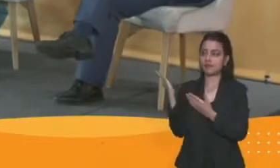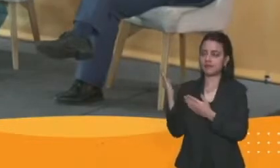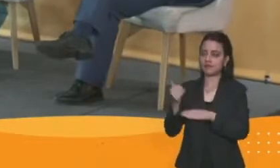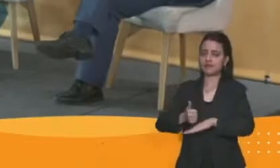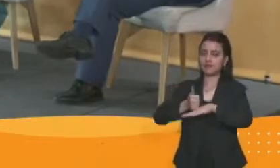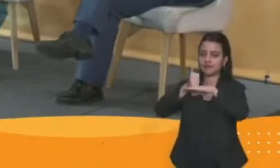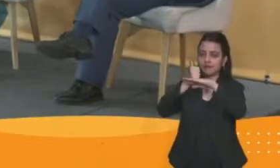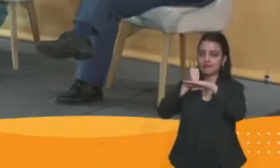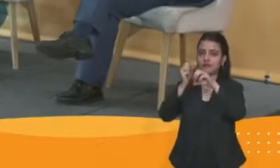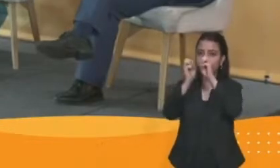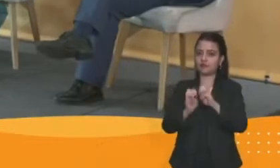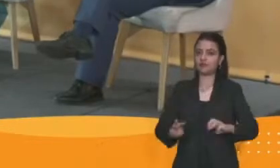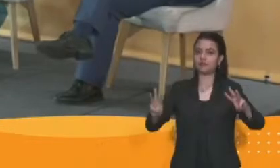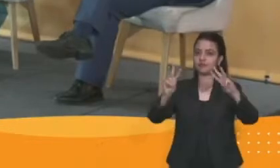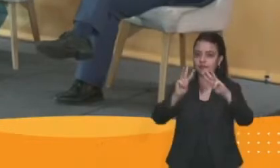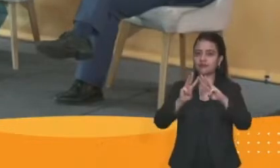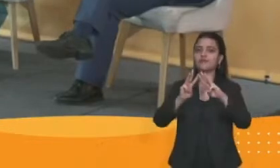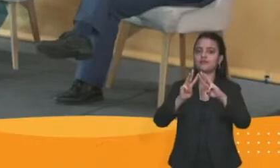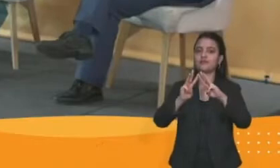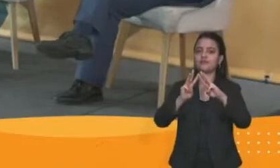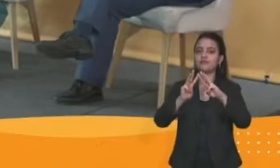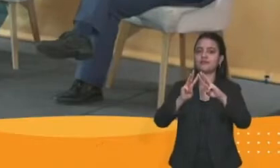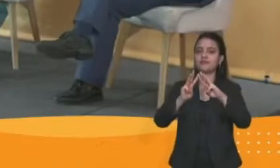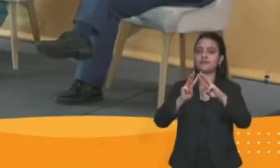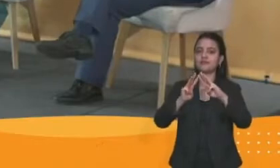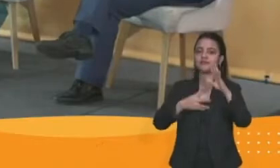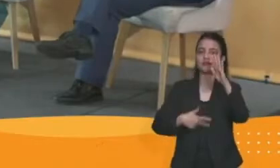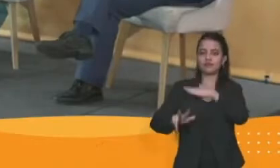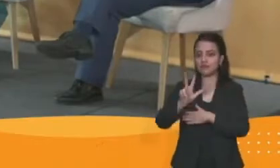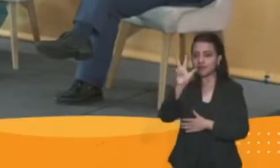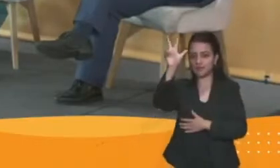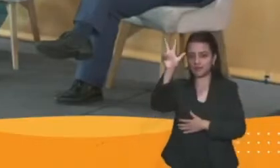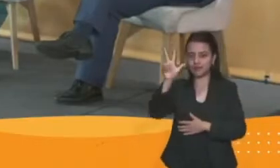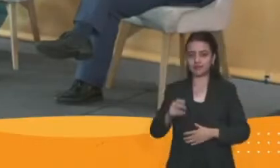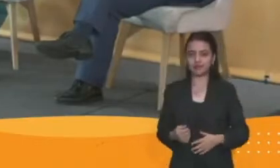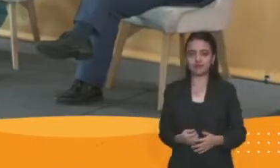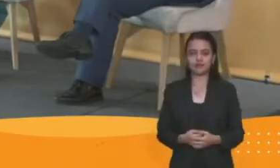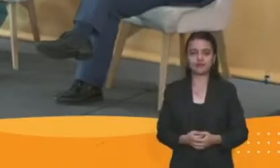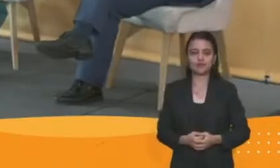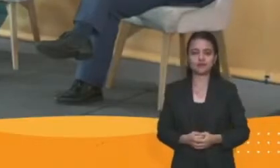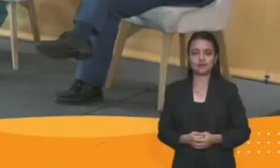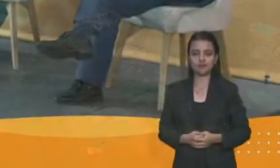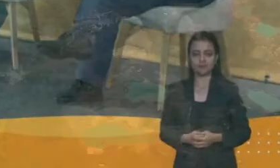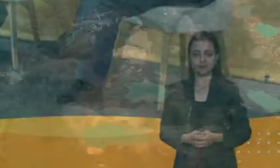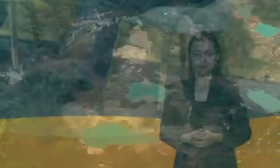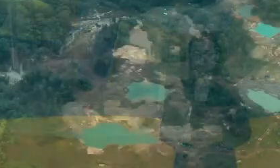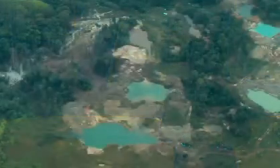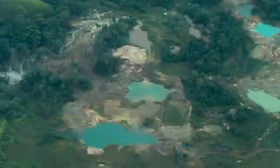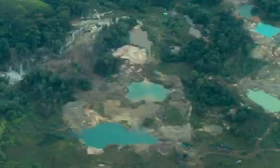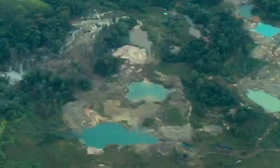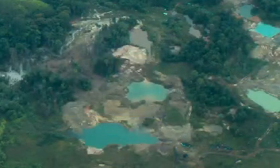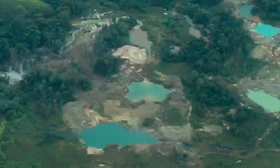in behalf of Mr. Pierre Lepierre, the Regional Director of UNODC for the Andean region and the South Cone.